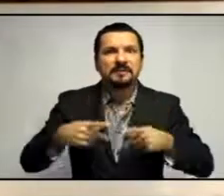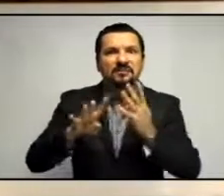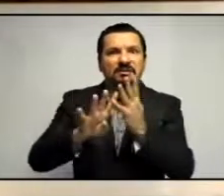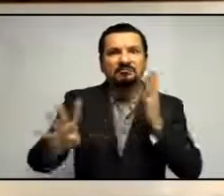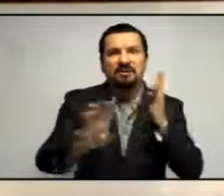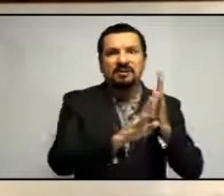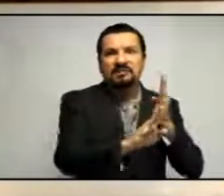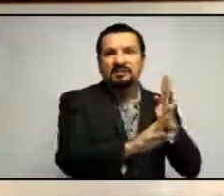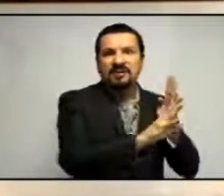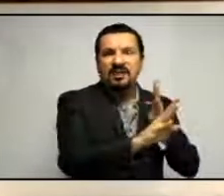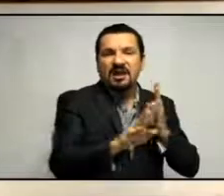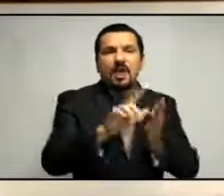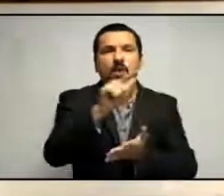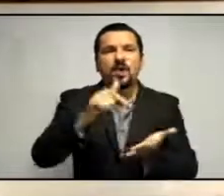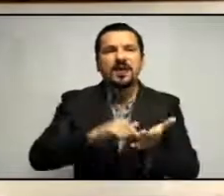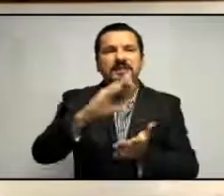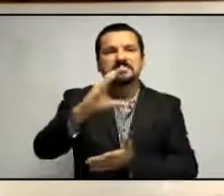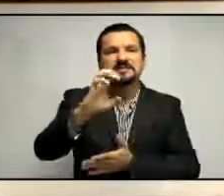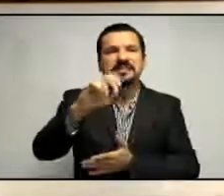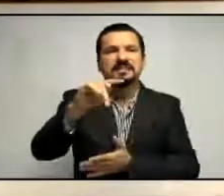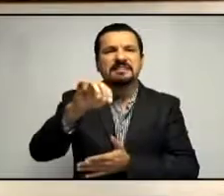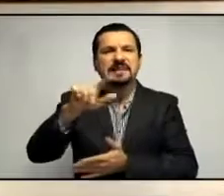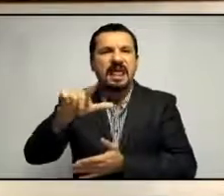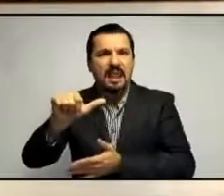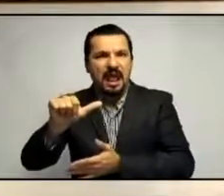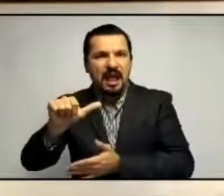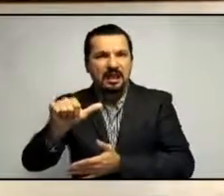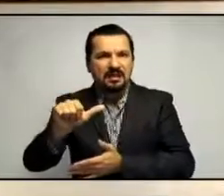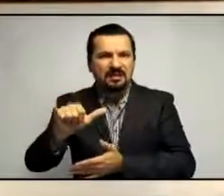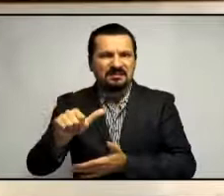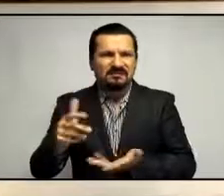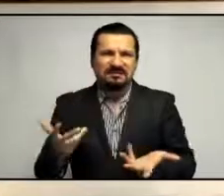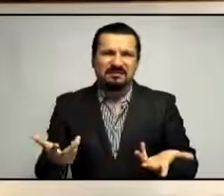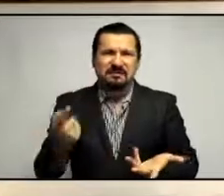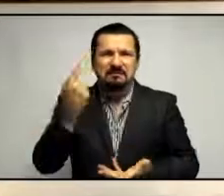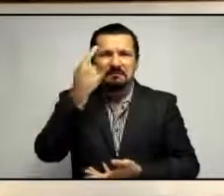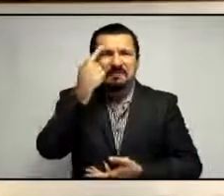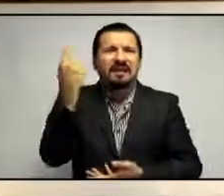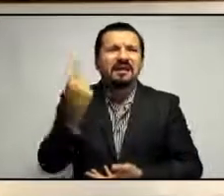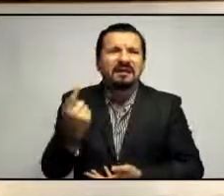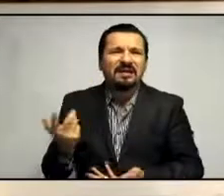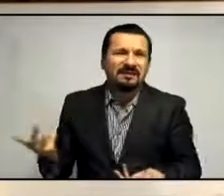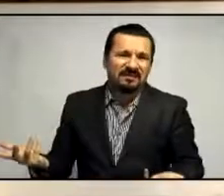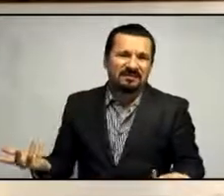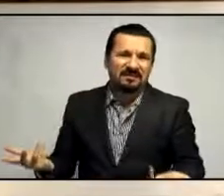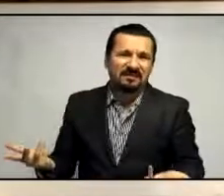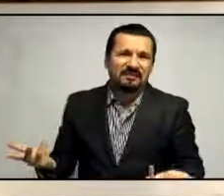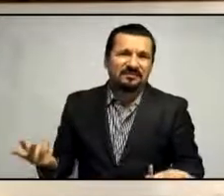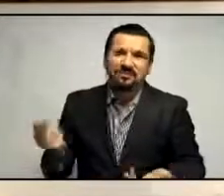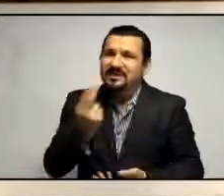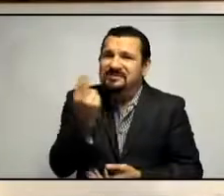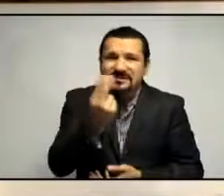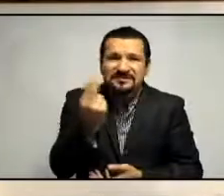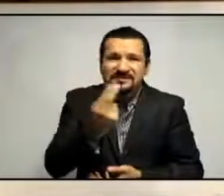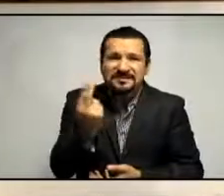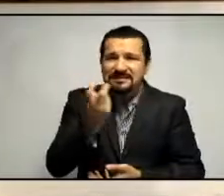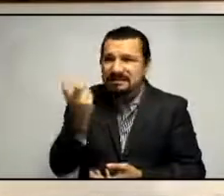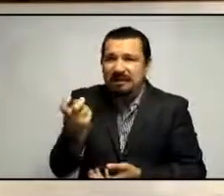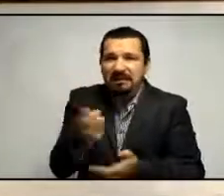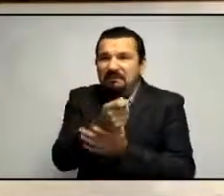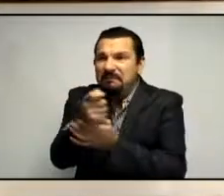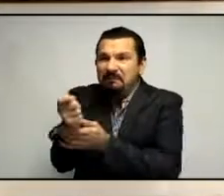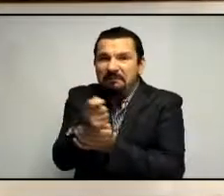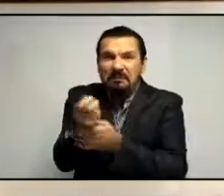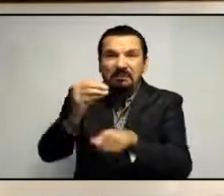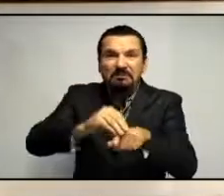los centros Centinela. ¡Qué ociosidad! La verdad, no sean ociosos y todavía les